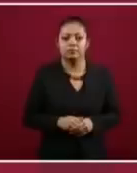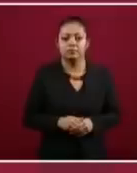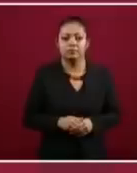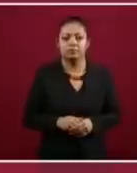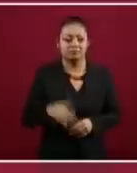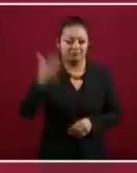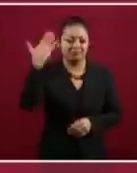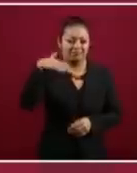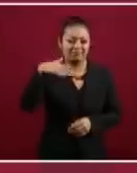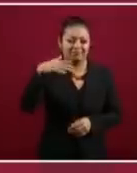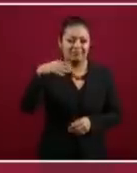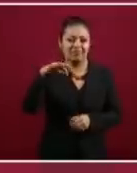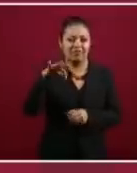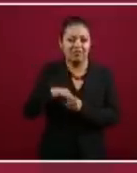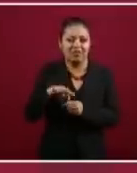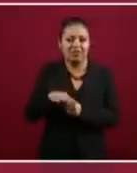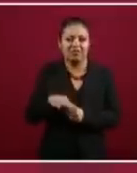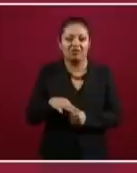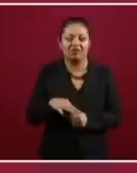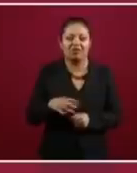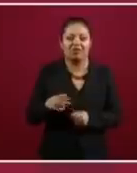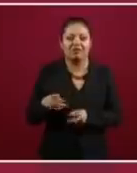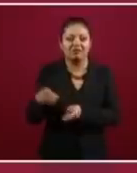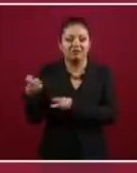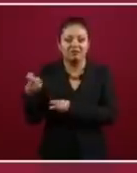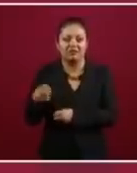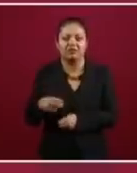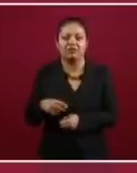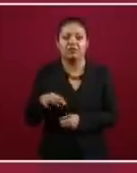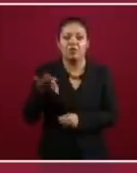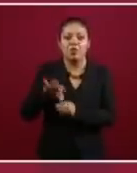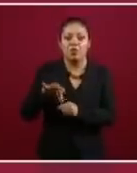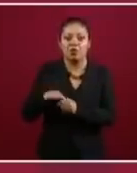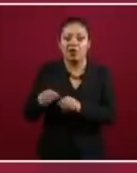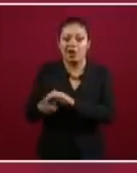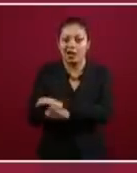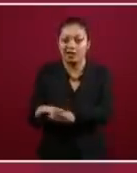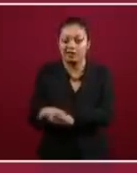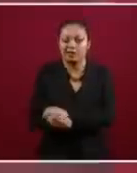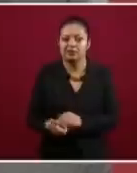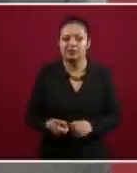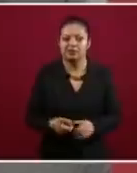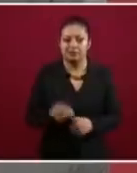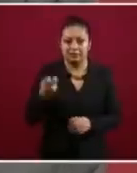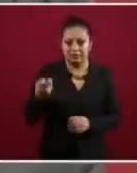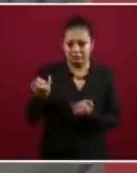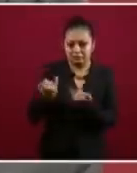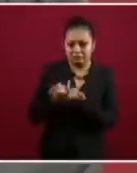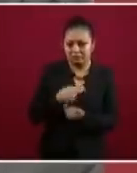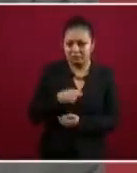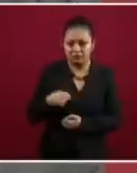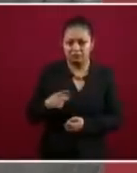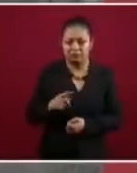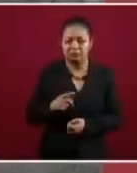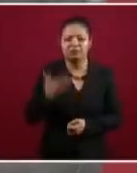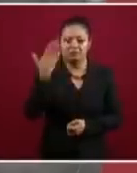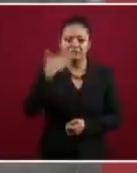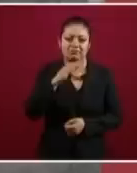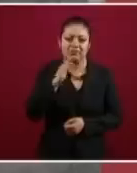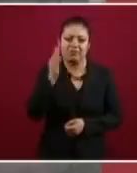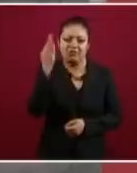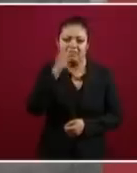esos que se robaban elecciones y que compraban votos y que falsificaban